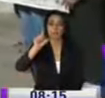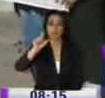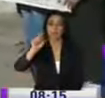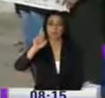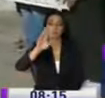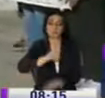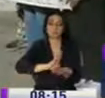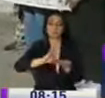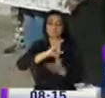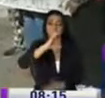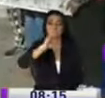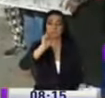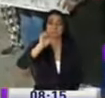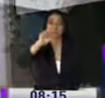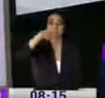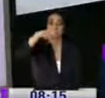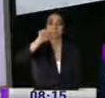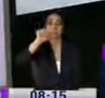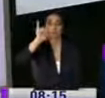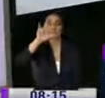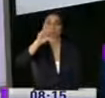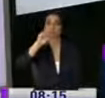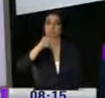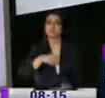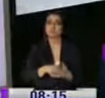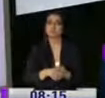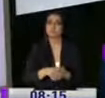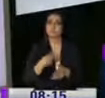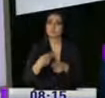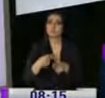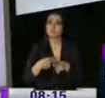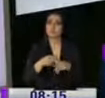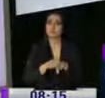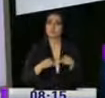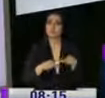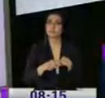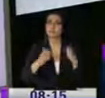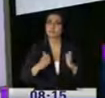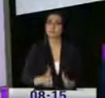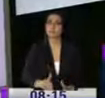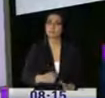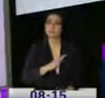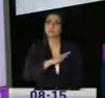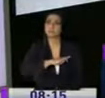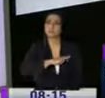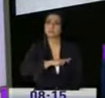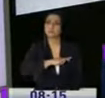Caupicho, Roberto. Sofi, ¿cómo se llama el administrador zonal de Quitumbe?